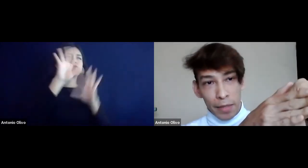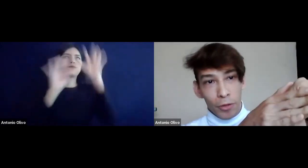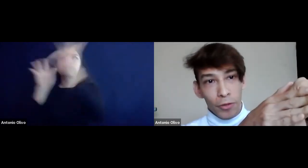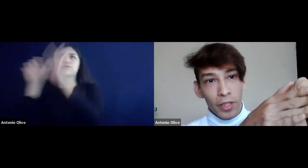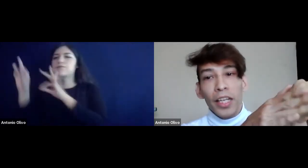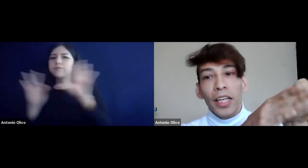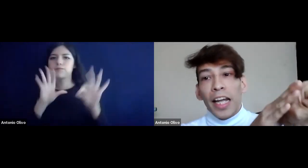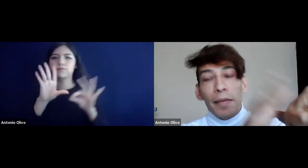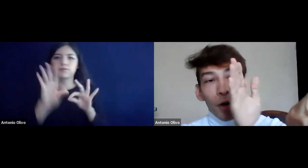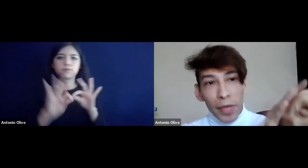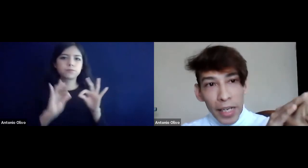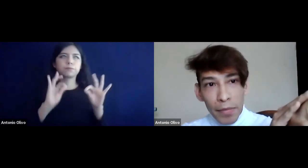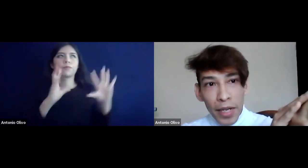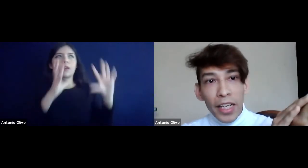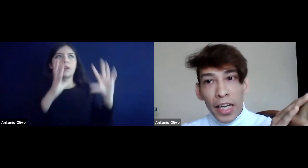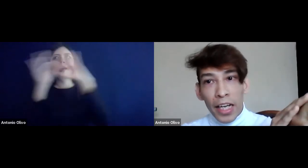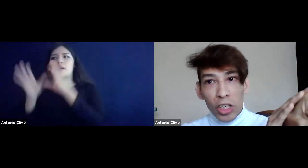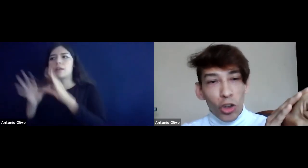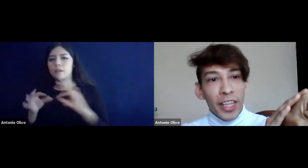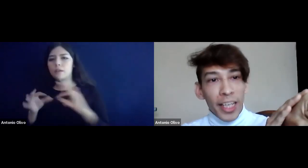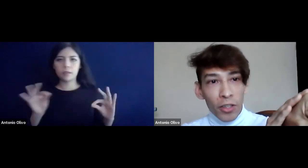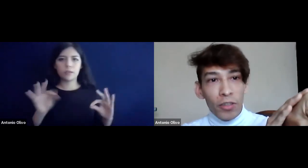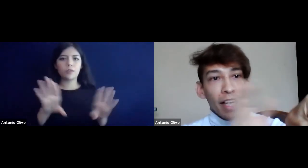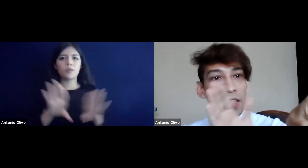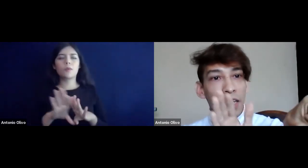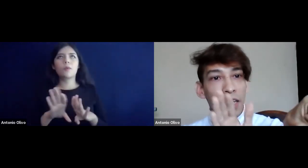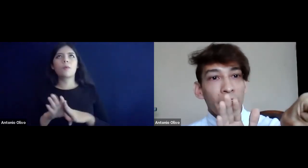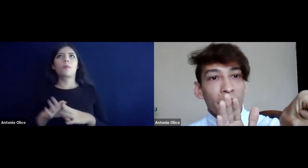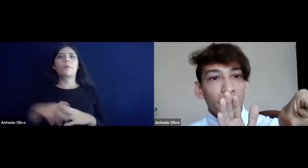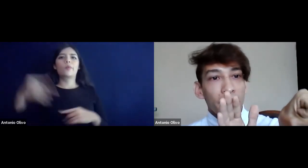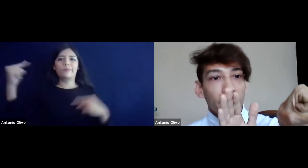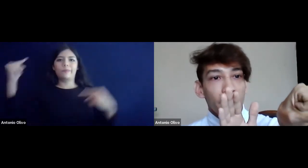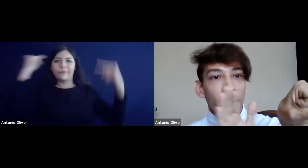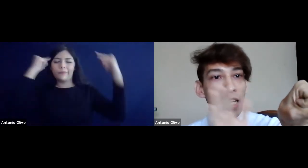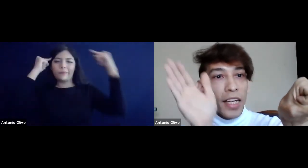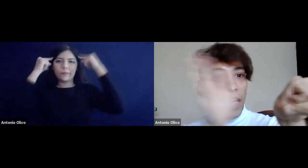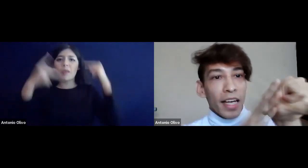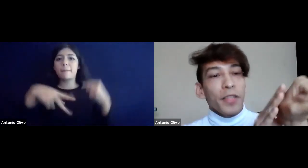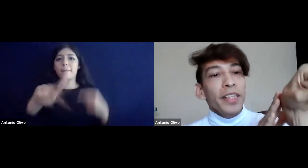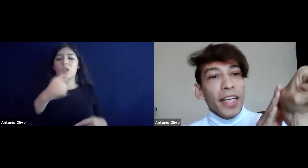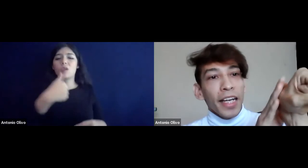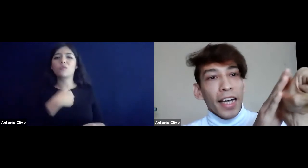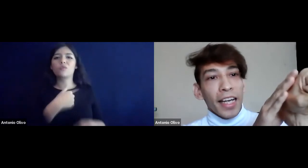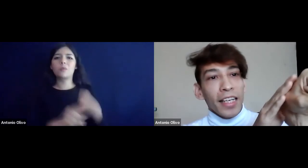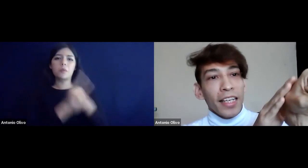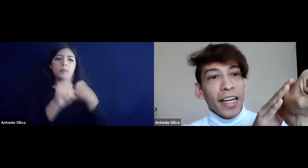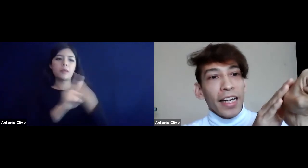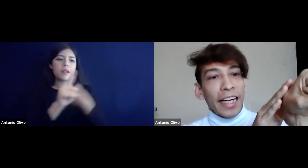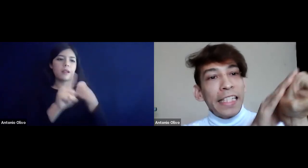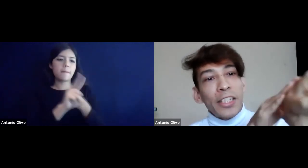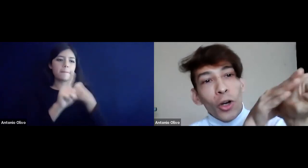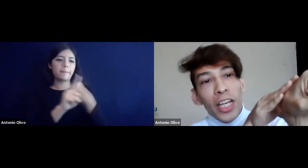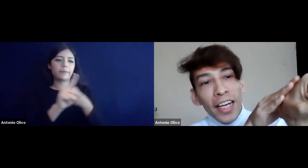al cerebro. El problema que yo tengo es que, haz de cuenta que